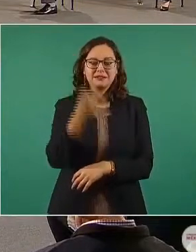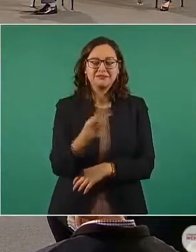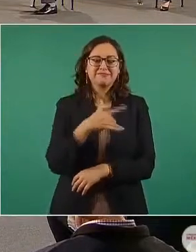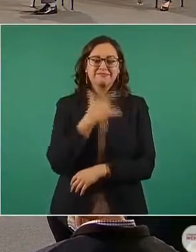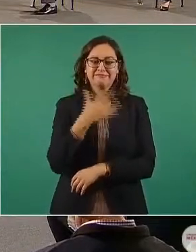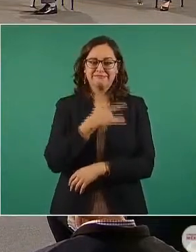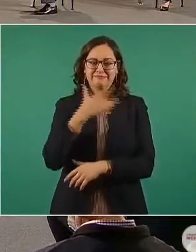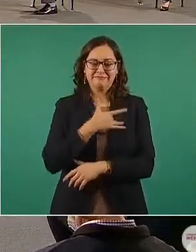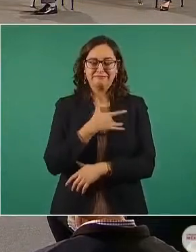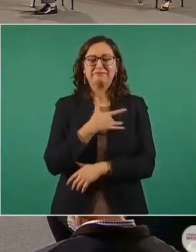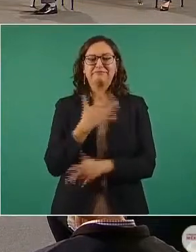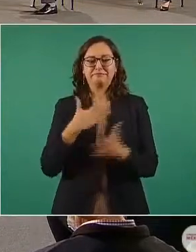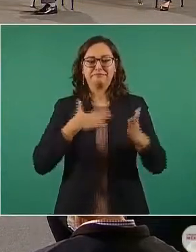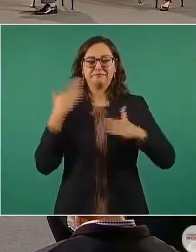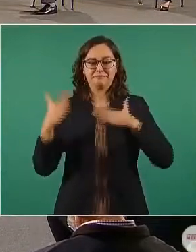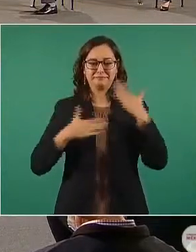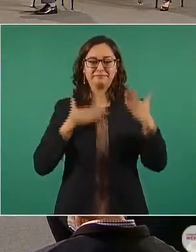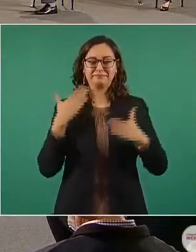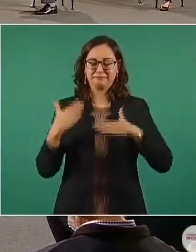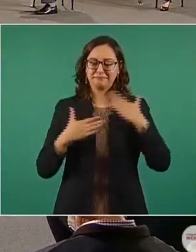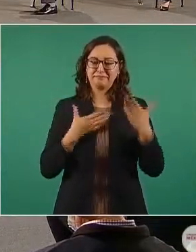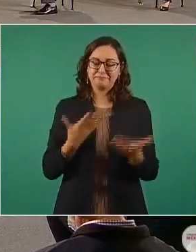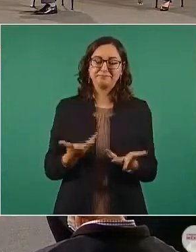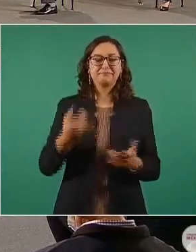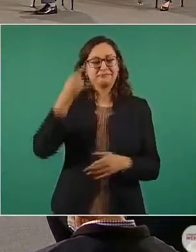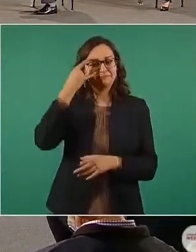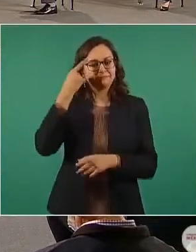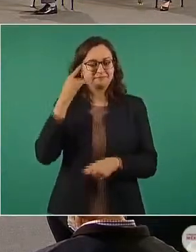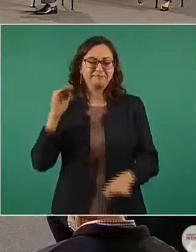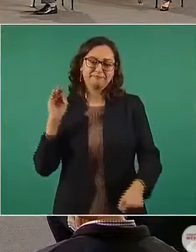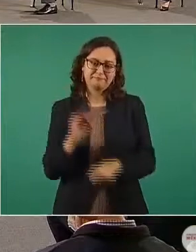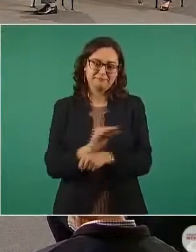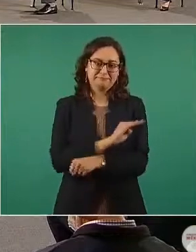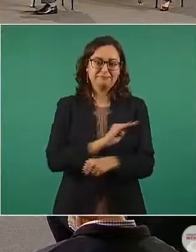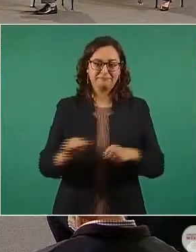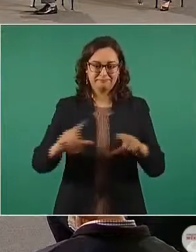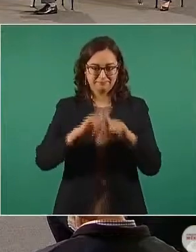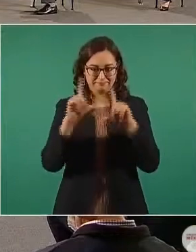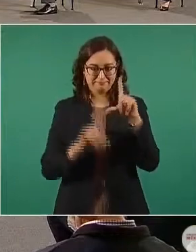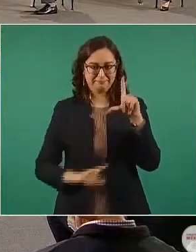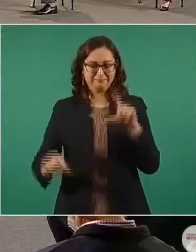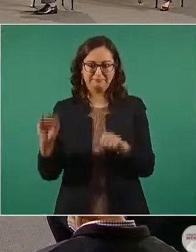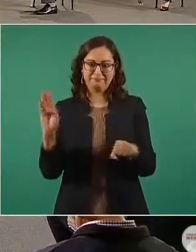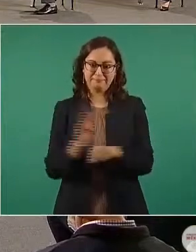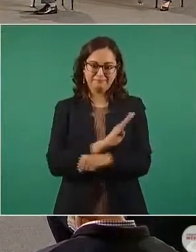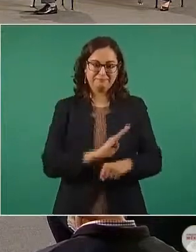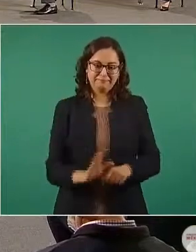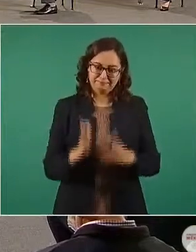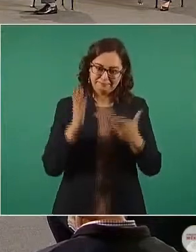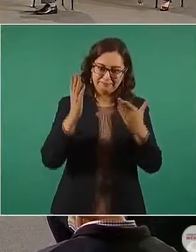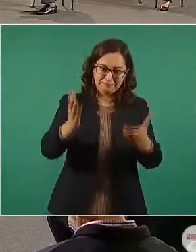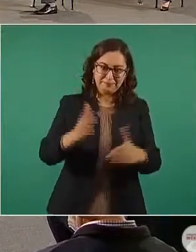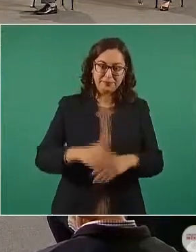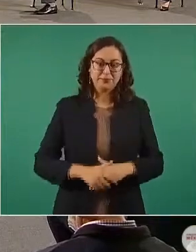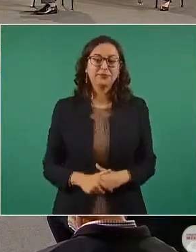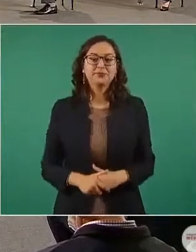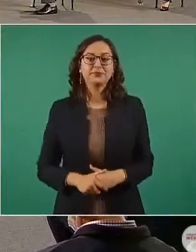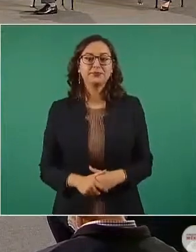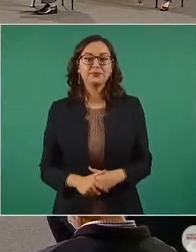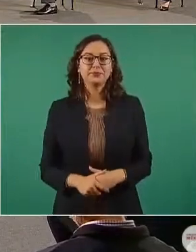de alegría y todo es por el bien de Campeche y de este país. Adelante, señor presidente.